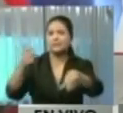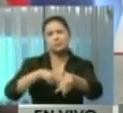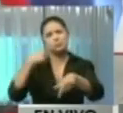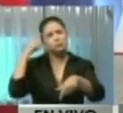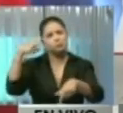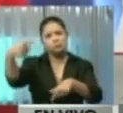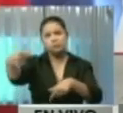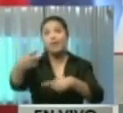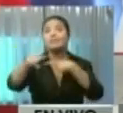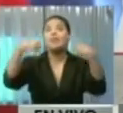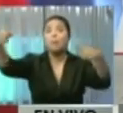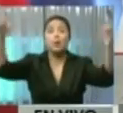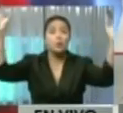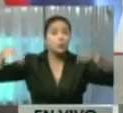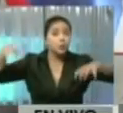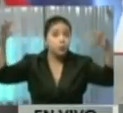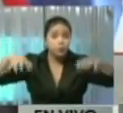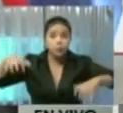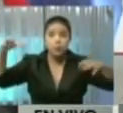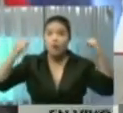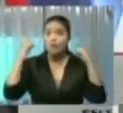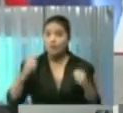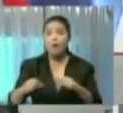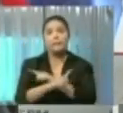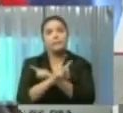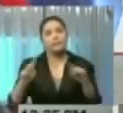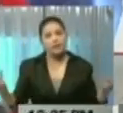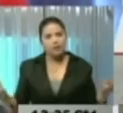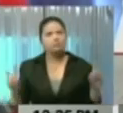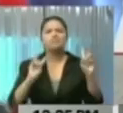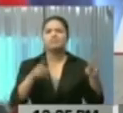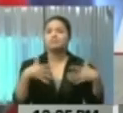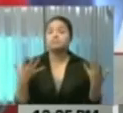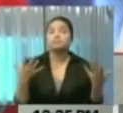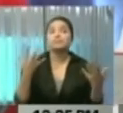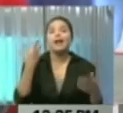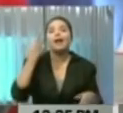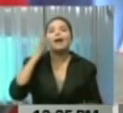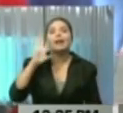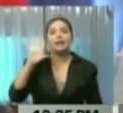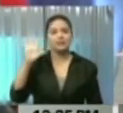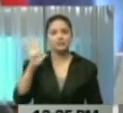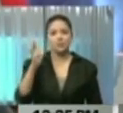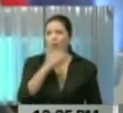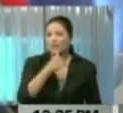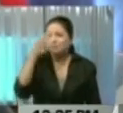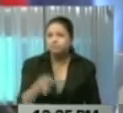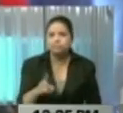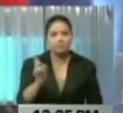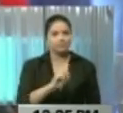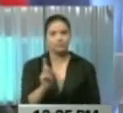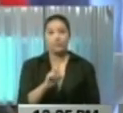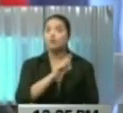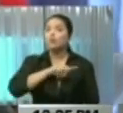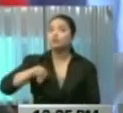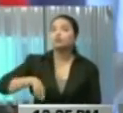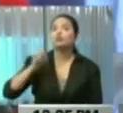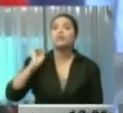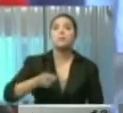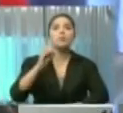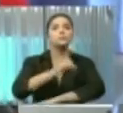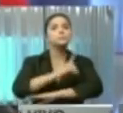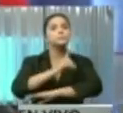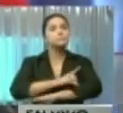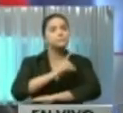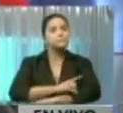habla de muchas lluvias, pero todo eso ya entra en el ámbito de las hipótesis. Nosotros lo que tenemos que hacer con disciplina y con amor